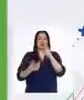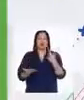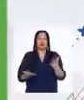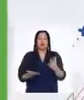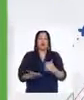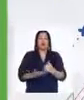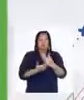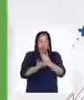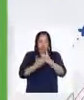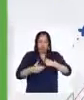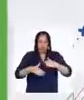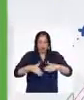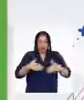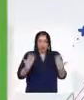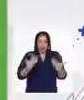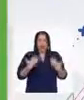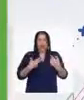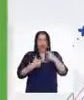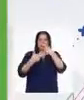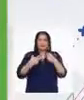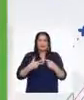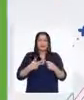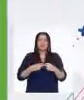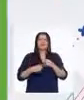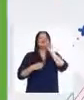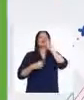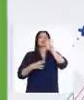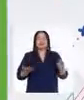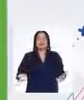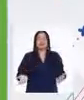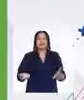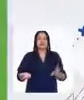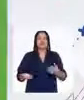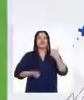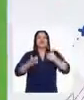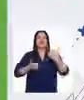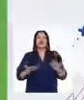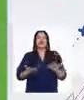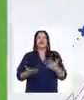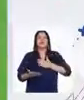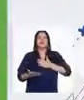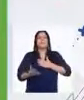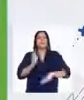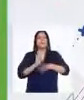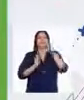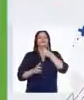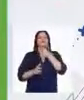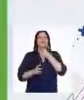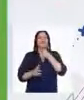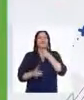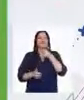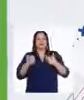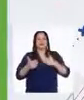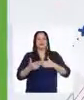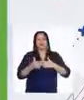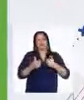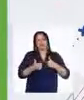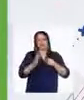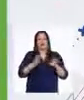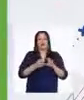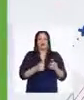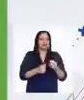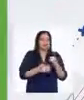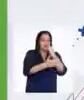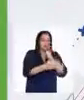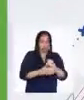sola para que yo pueda, a través de esto, gritar y decir qué es lo que me gusta y qué es lo que hago, que son diseño